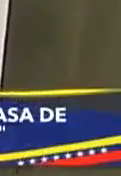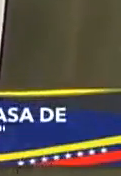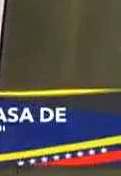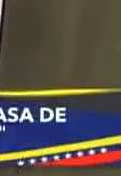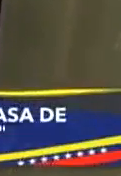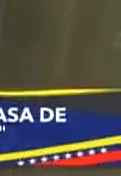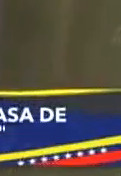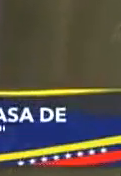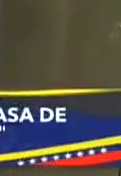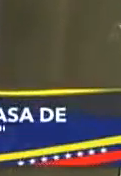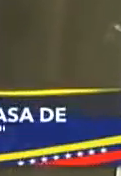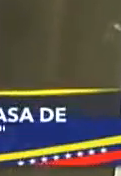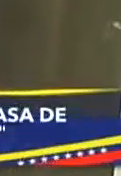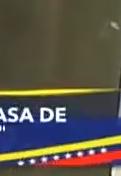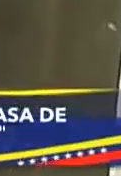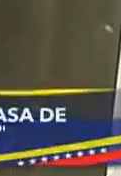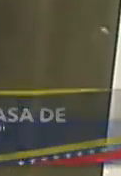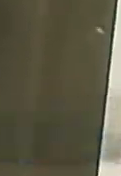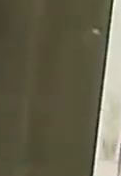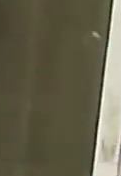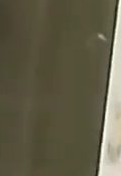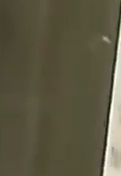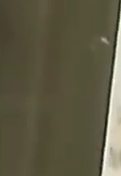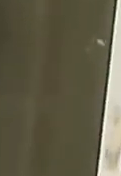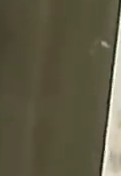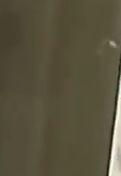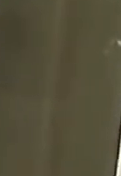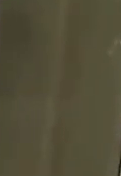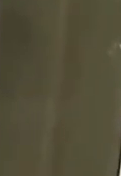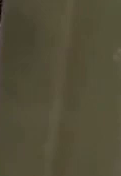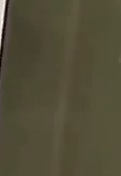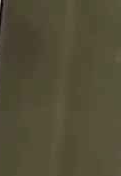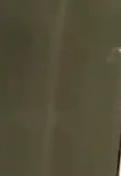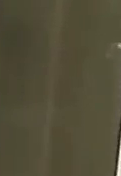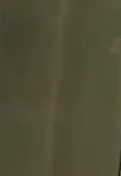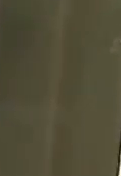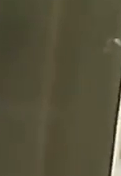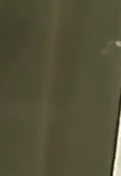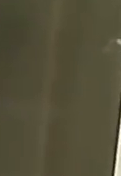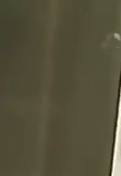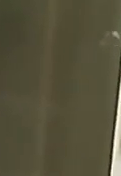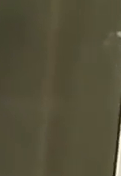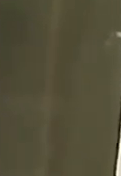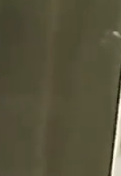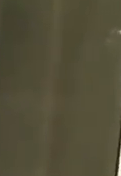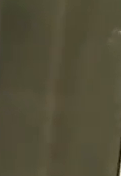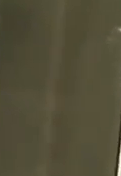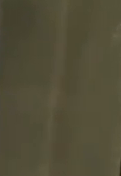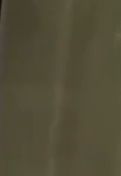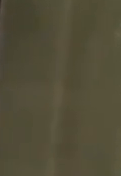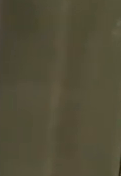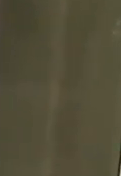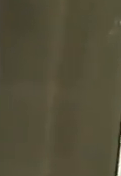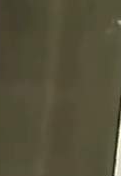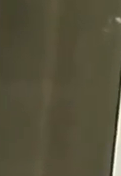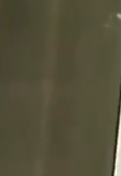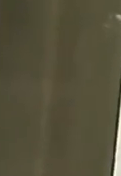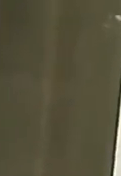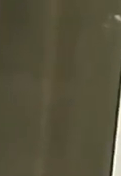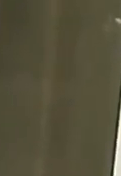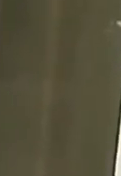montaña. Mi mayor general Tellería. Ajá, padre Numa. Vamos